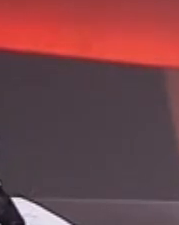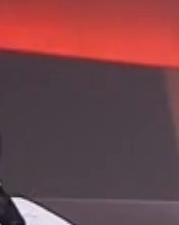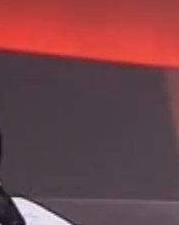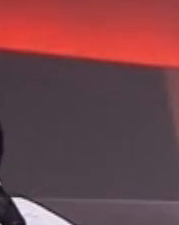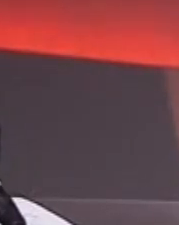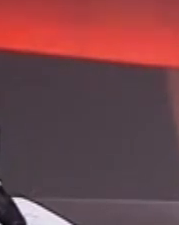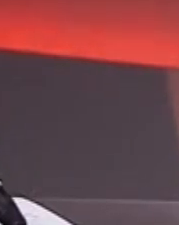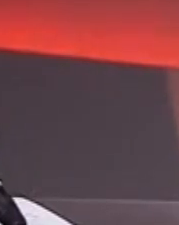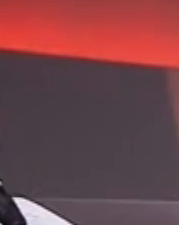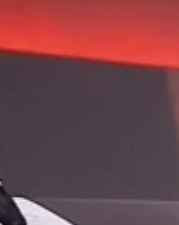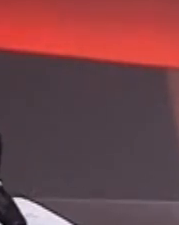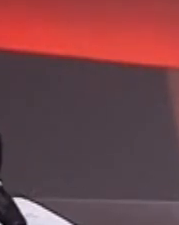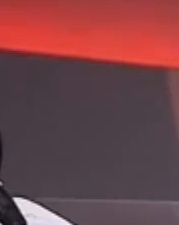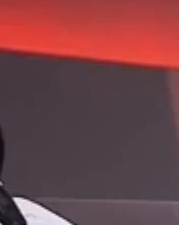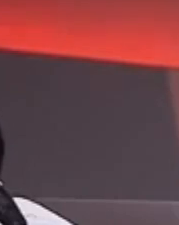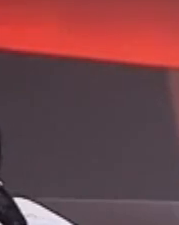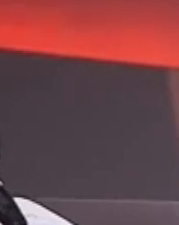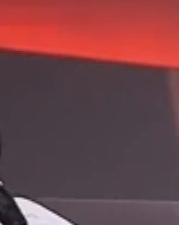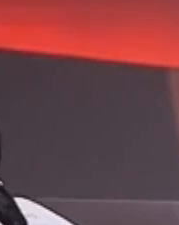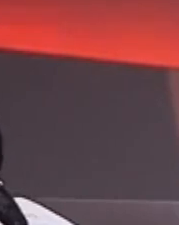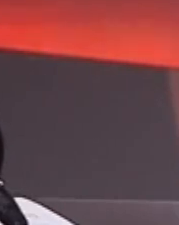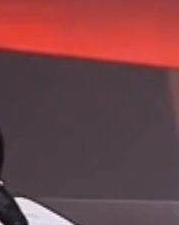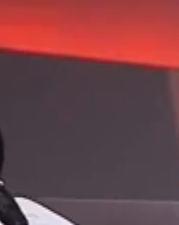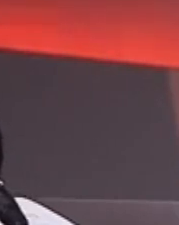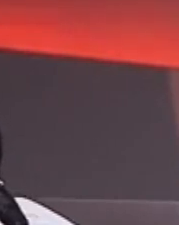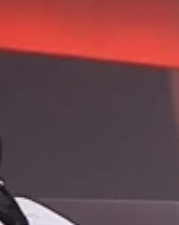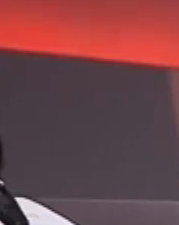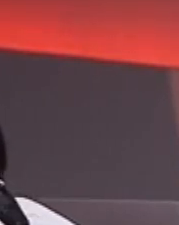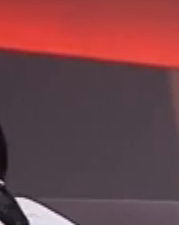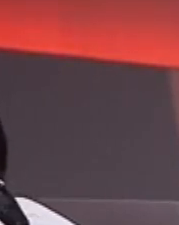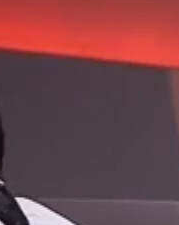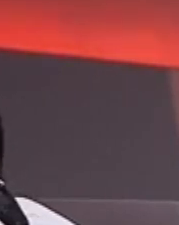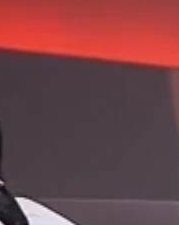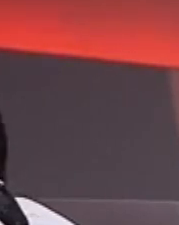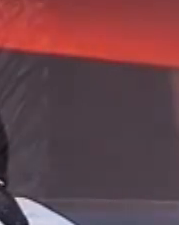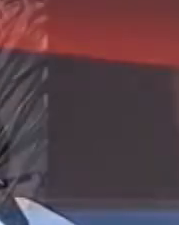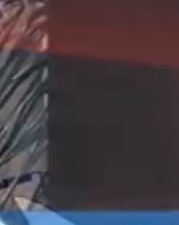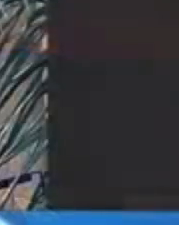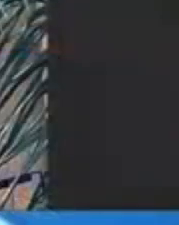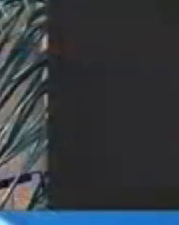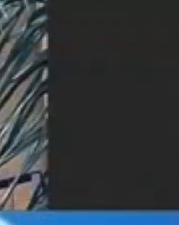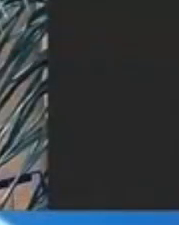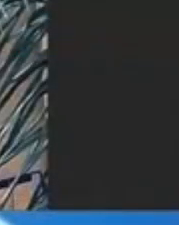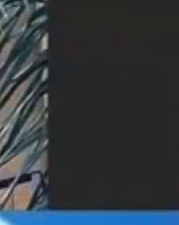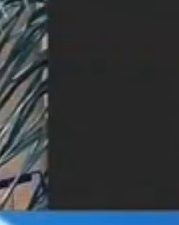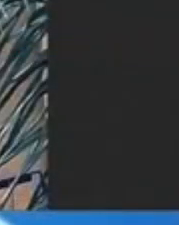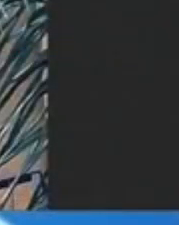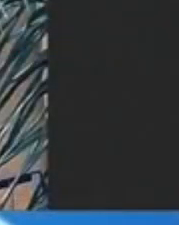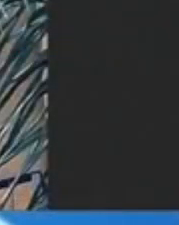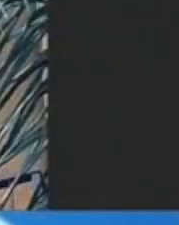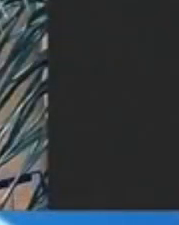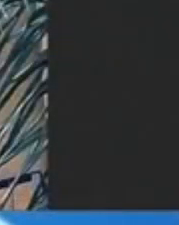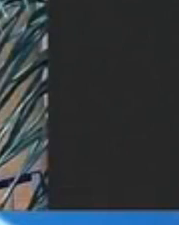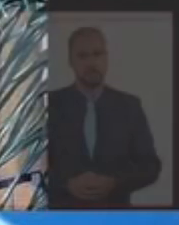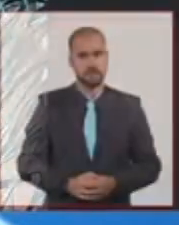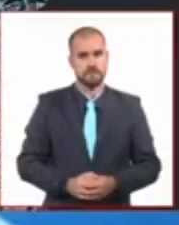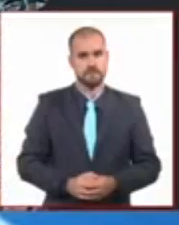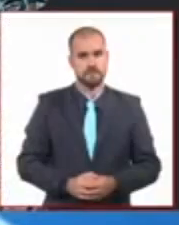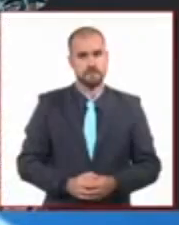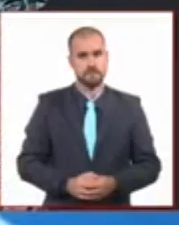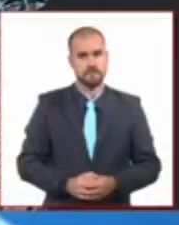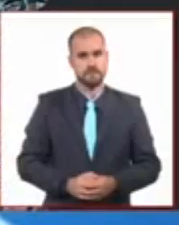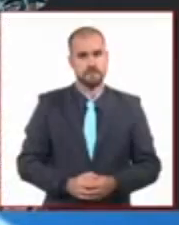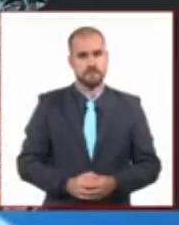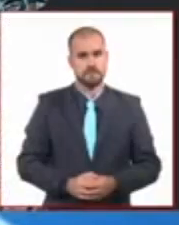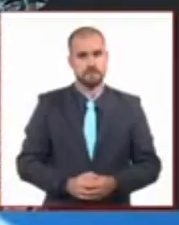al máximo nivel sino con un nivel bajo algo que en eeuu ha tratado de minimizar pero en realidad en esta cumbre del pueblo de haber más de